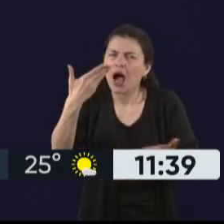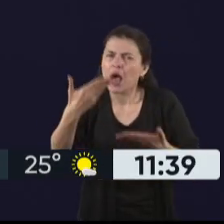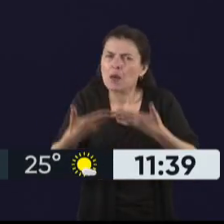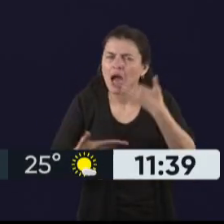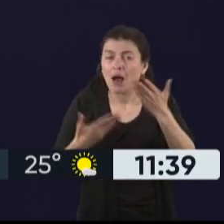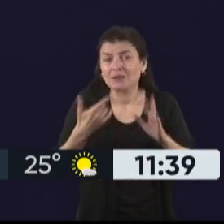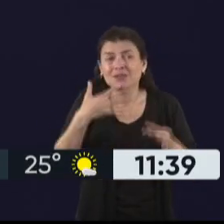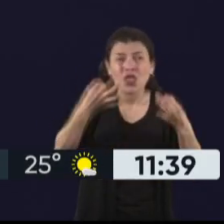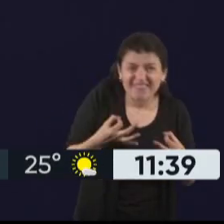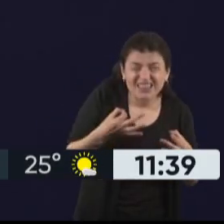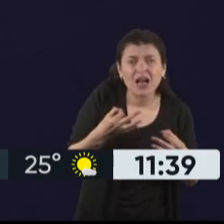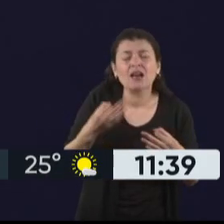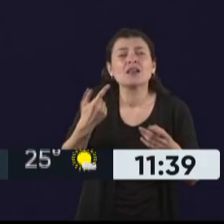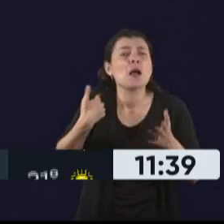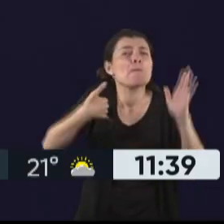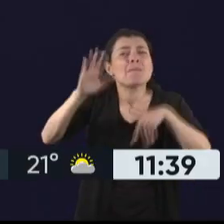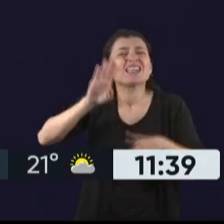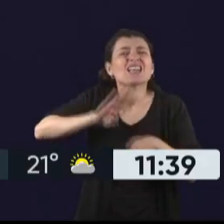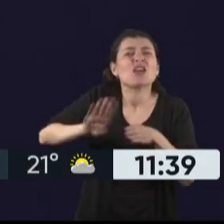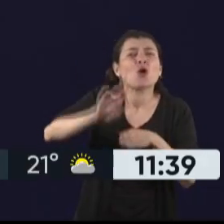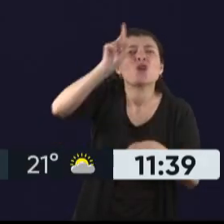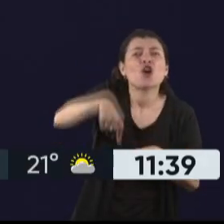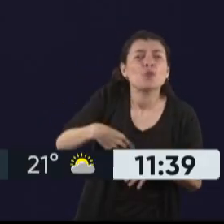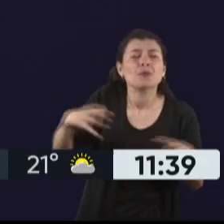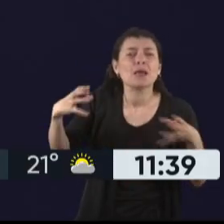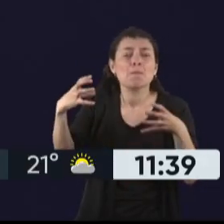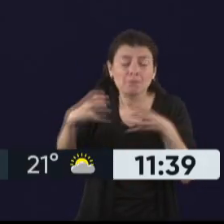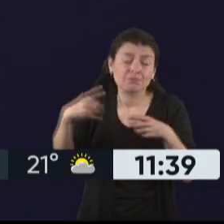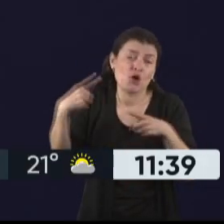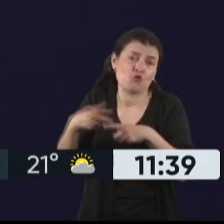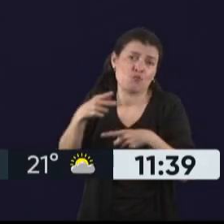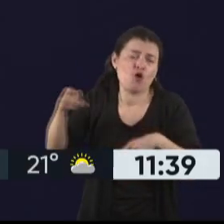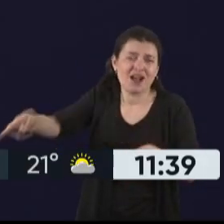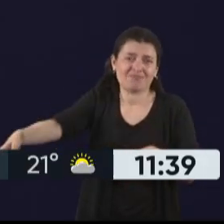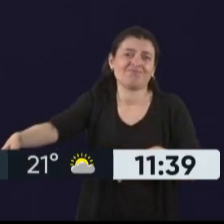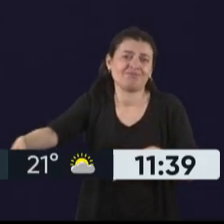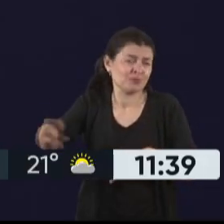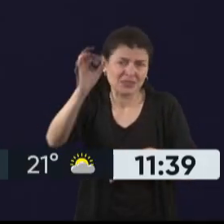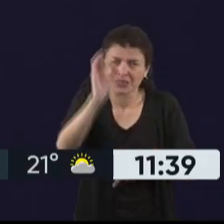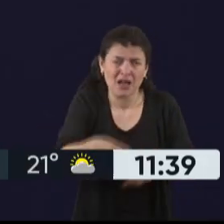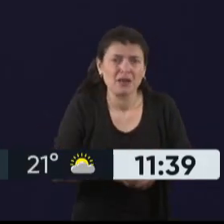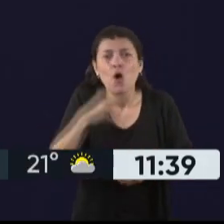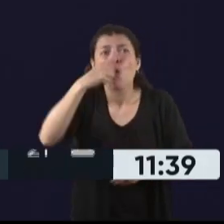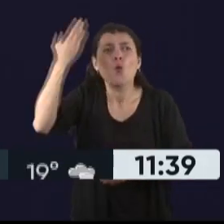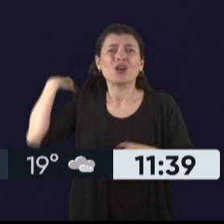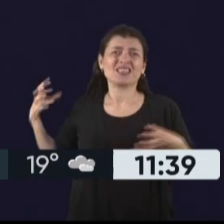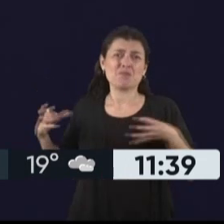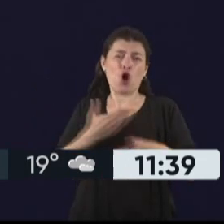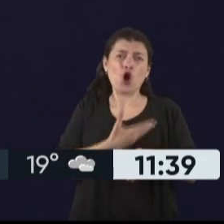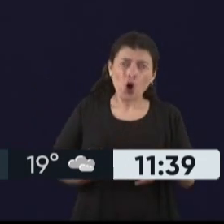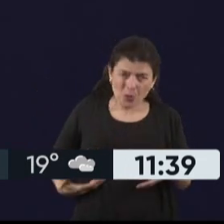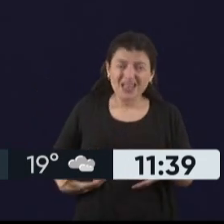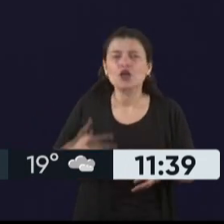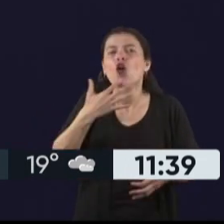que el kirchnerismo. Y sin embargo el kirchnerismo acusa al único gobierno en las últimas décadas que logró bajar la